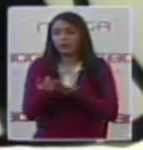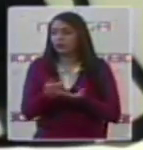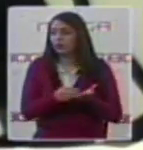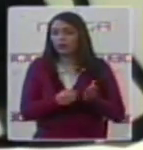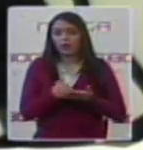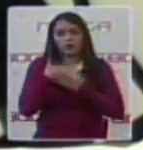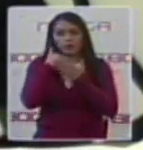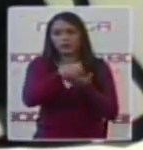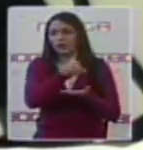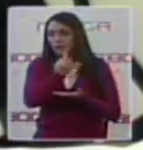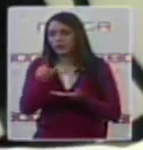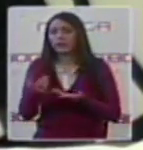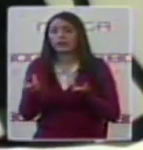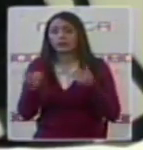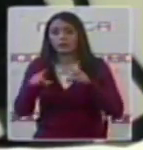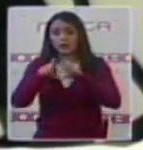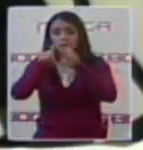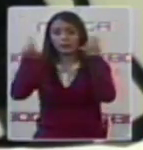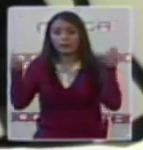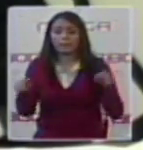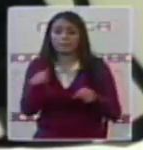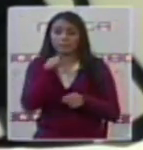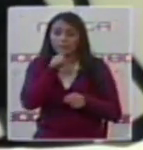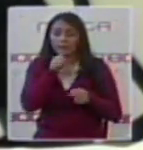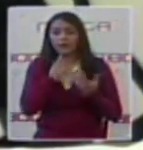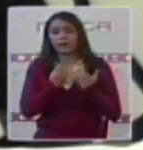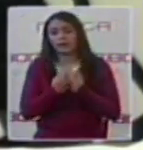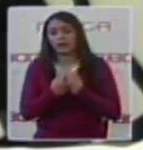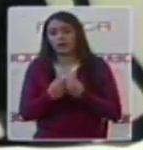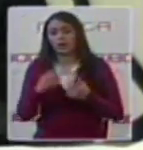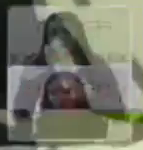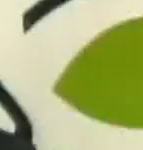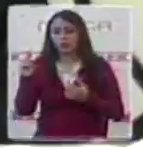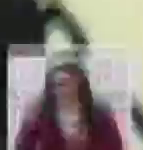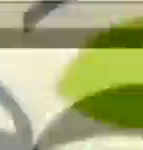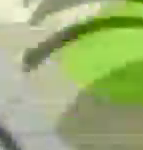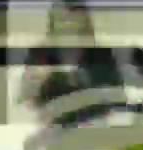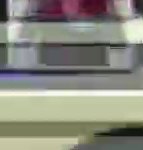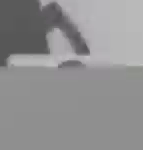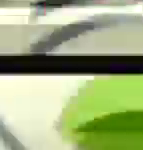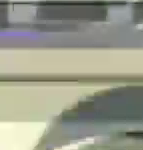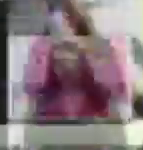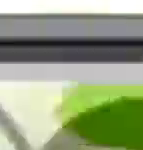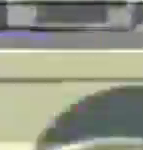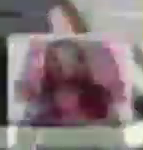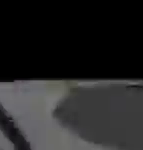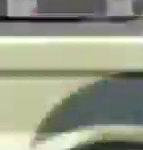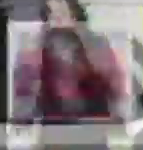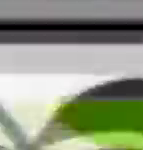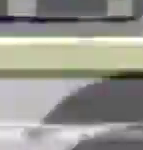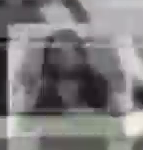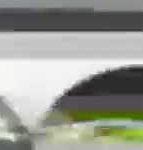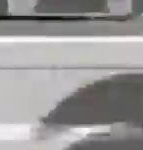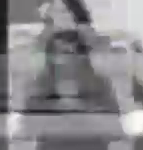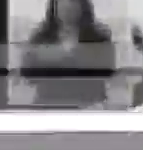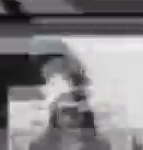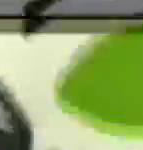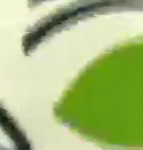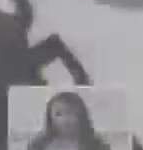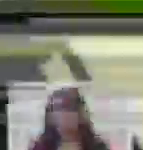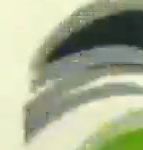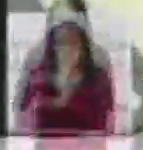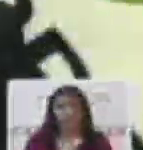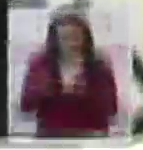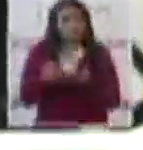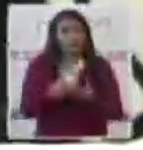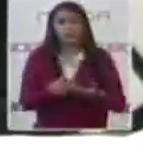hacer con el sector privado. Corpay, como ya lo dijo Ricardo, nos va a ayudar en el emparejamiento entre